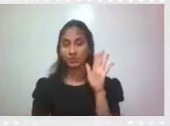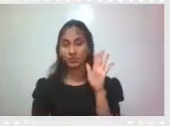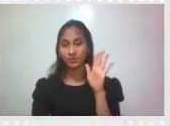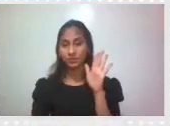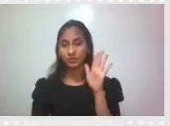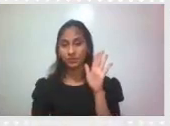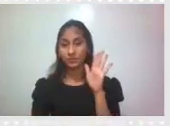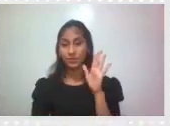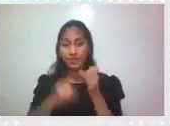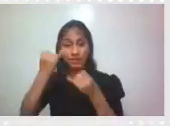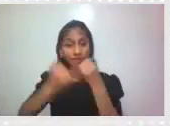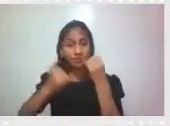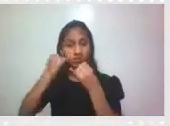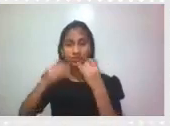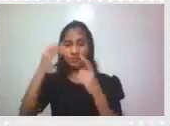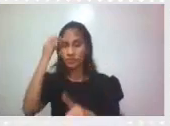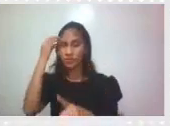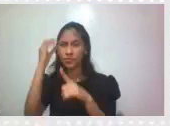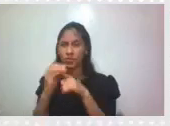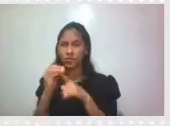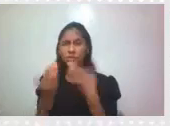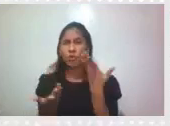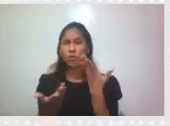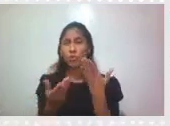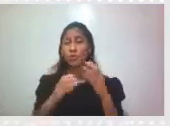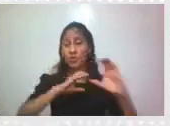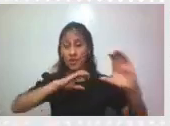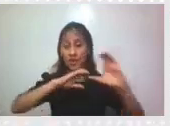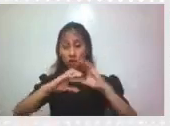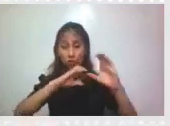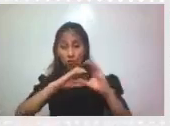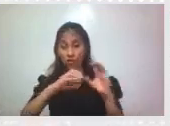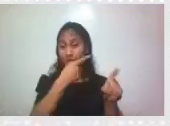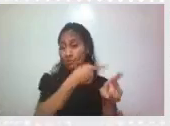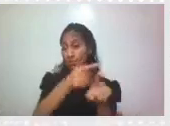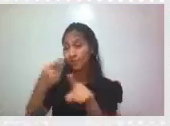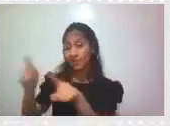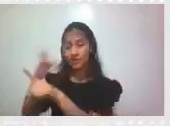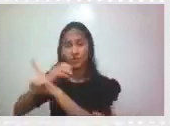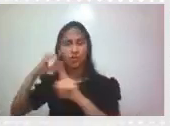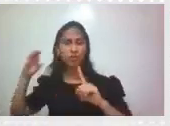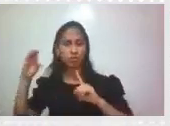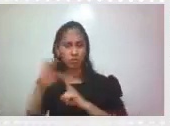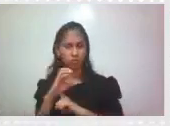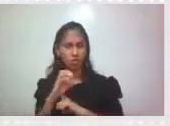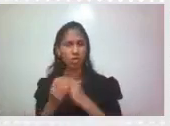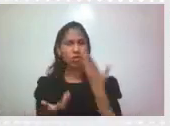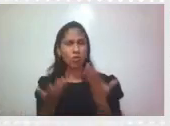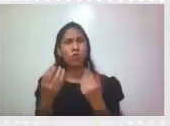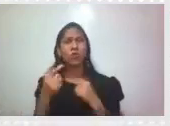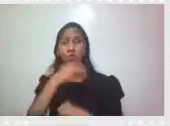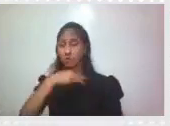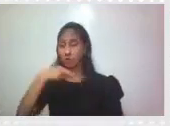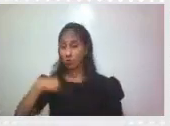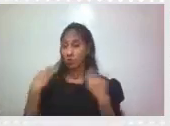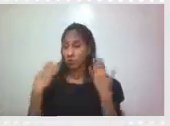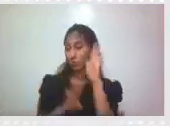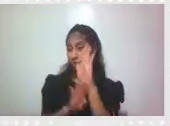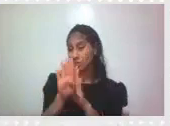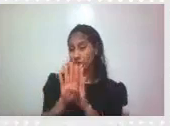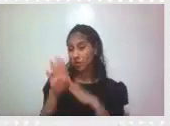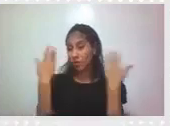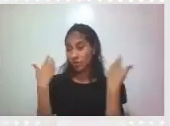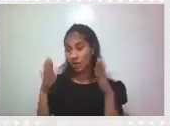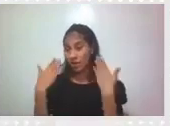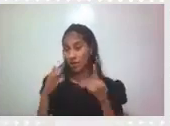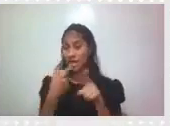Y el último objetivo se trata de la comunicación con enfoque intercultural. Para esto, nosotros hemos desarrollado ya